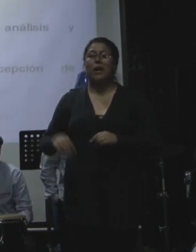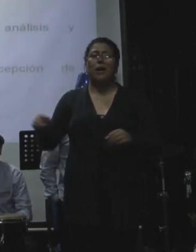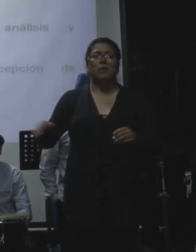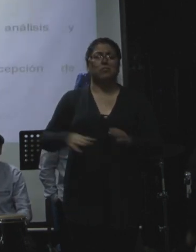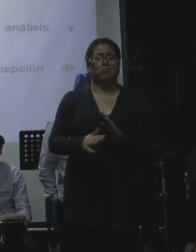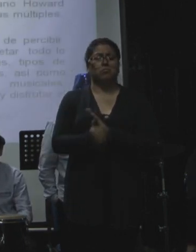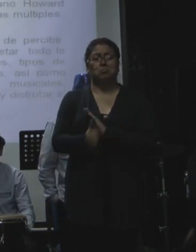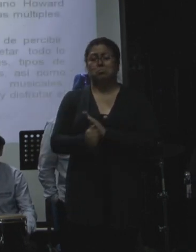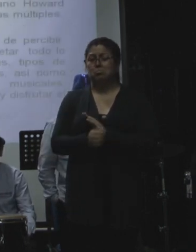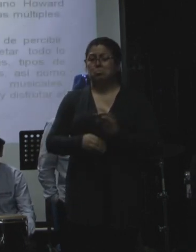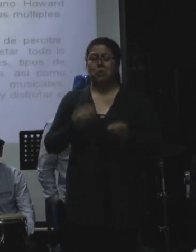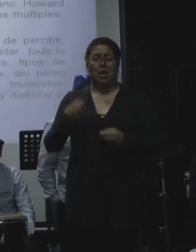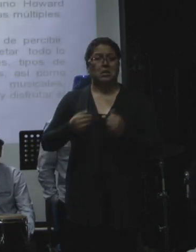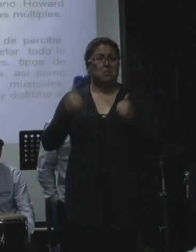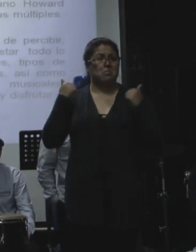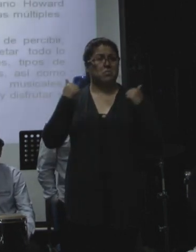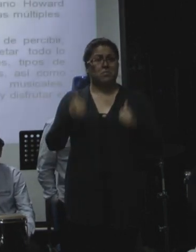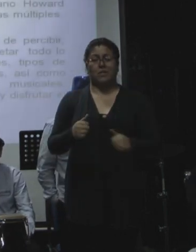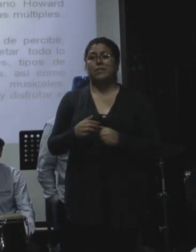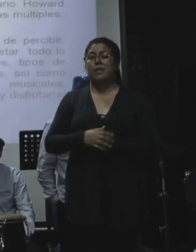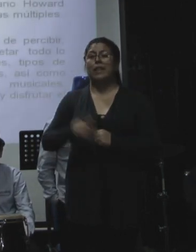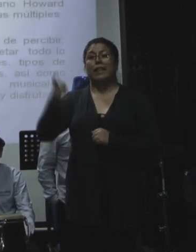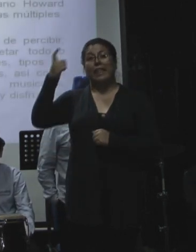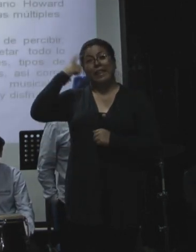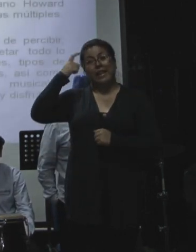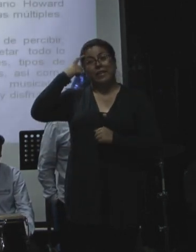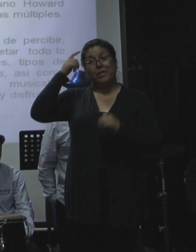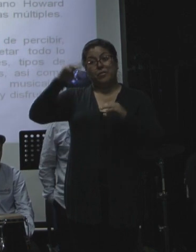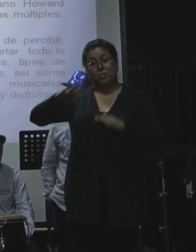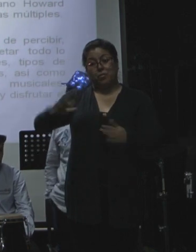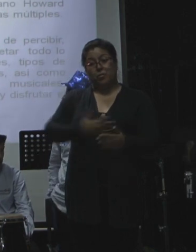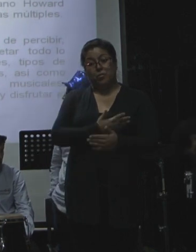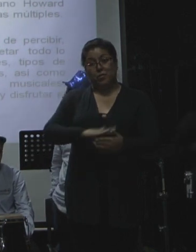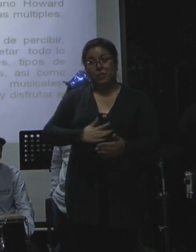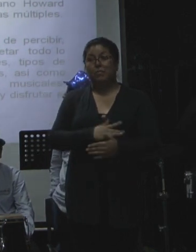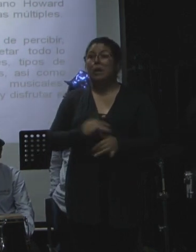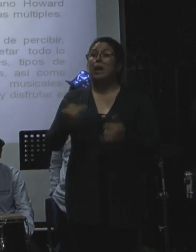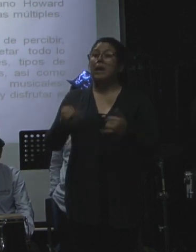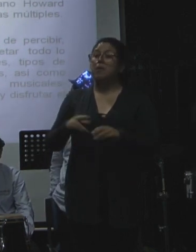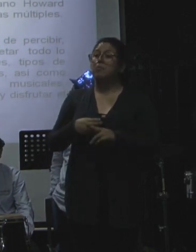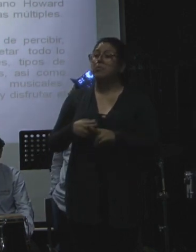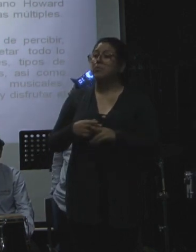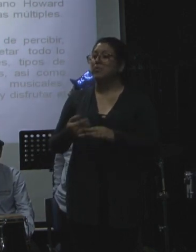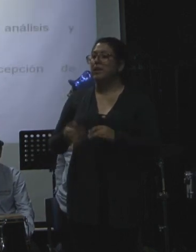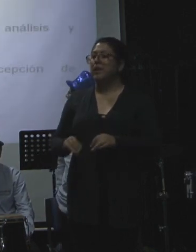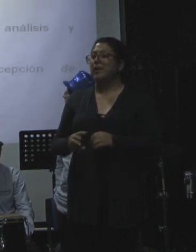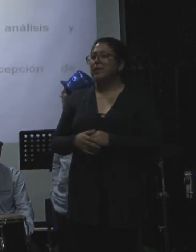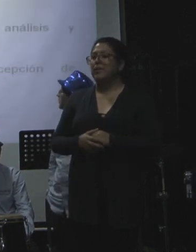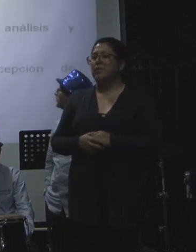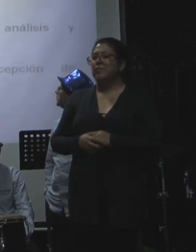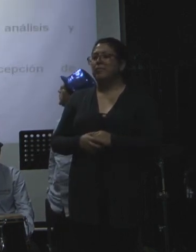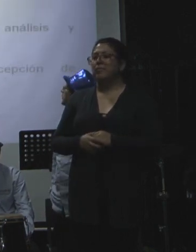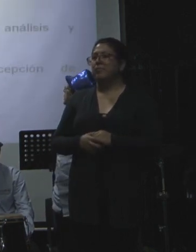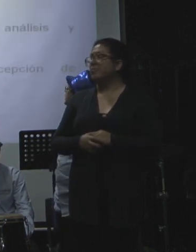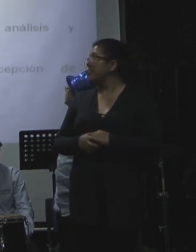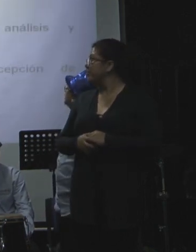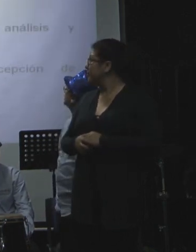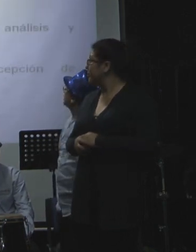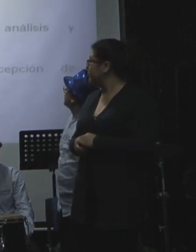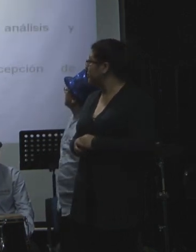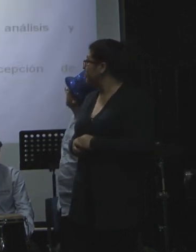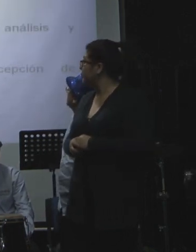muy bien. Entonces miren, en la inteligencia musical, ya para cerrar la siguiente, ¿sí?, miren